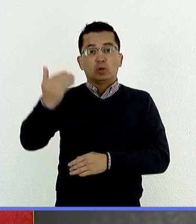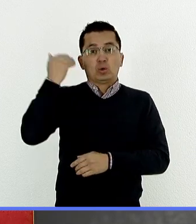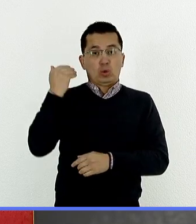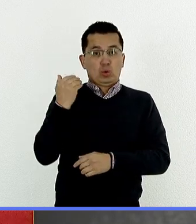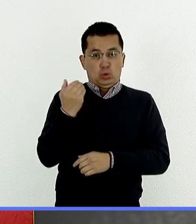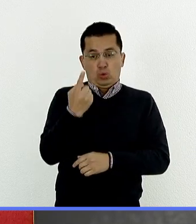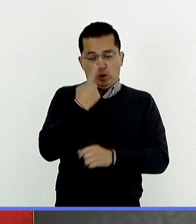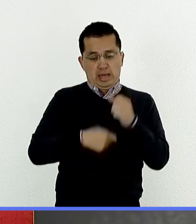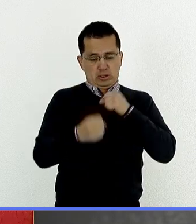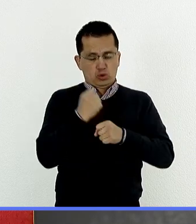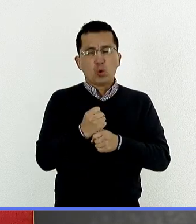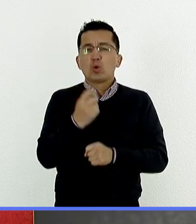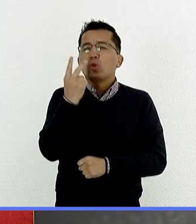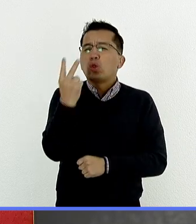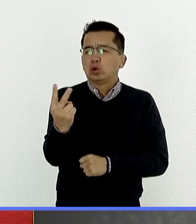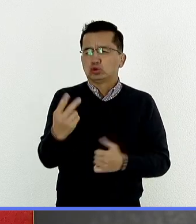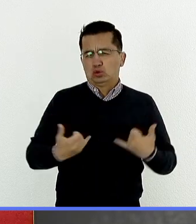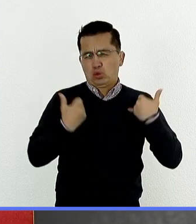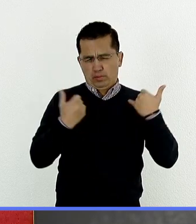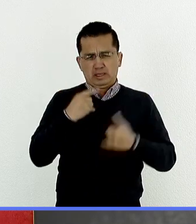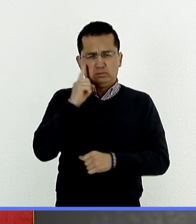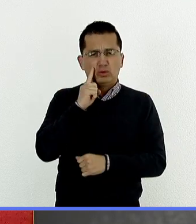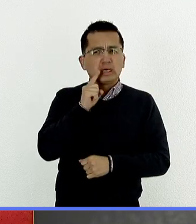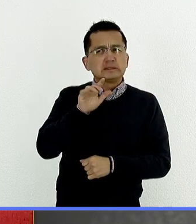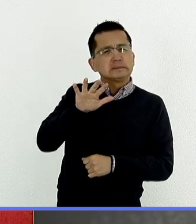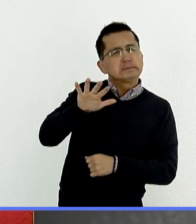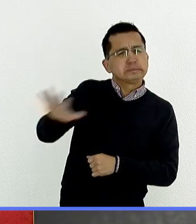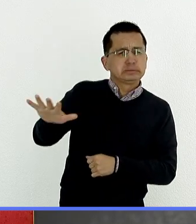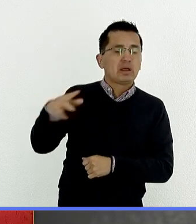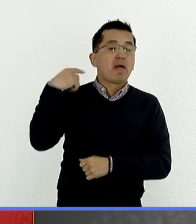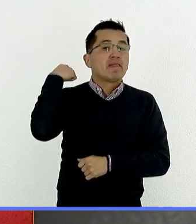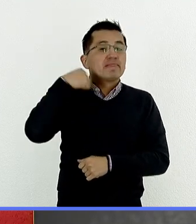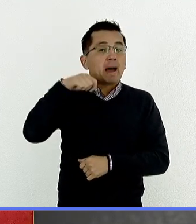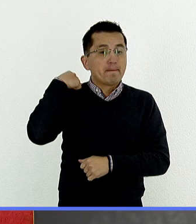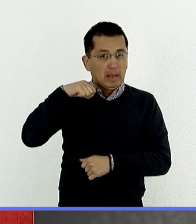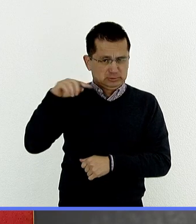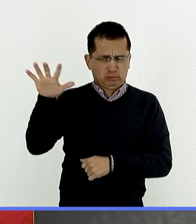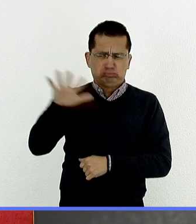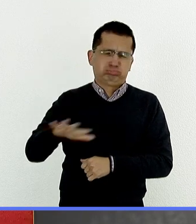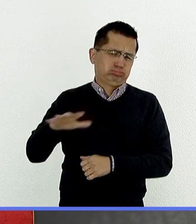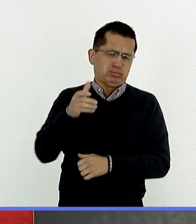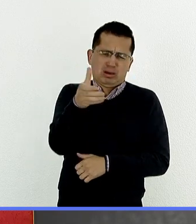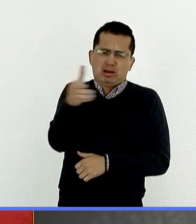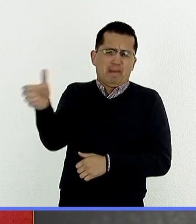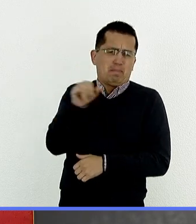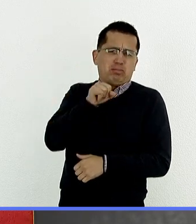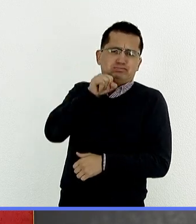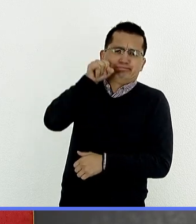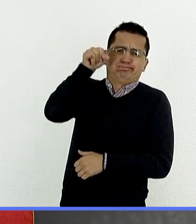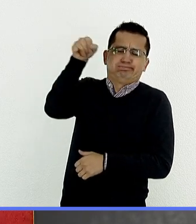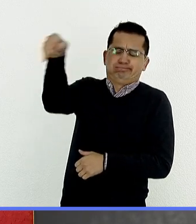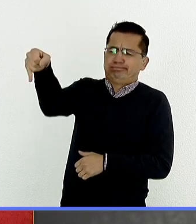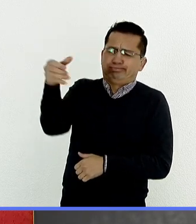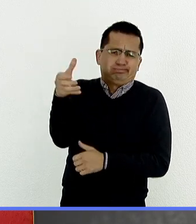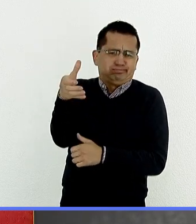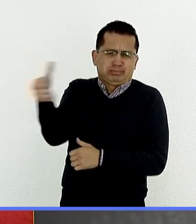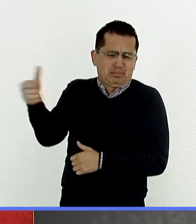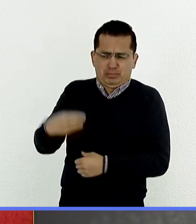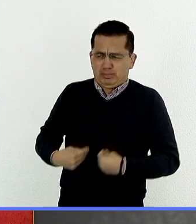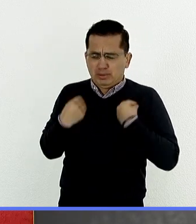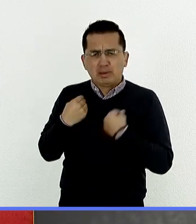comunidad alejada y rural de Tabasco presentaron una iniciativa para poder utilizar agua de lluvia y